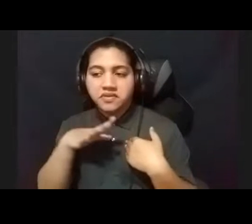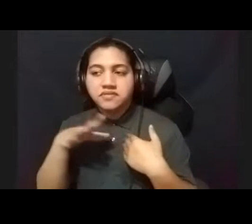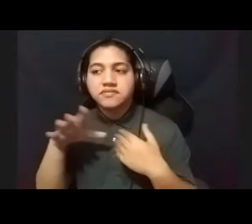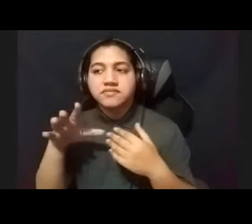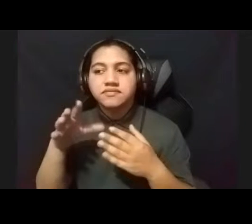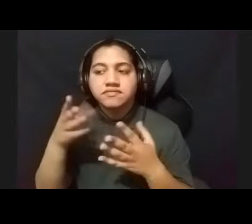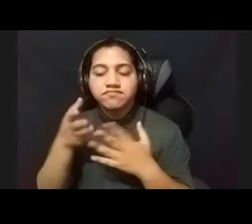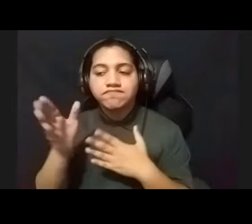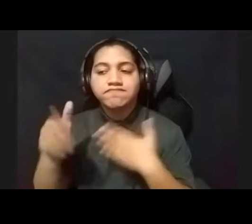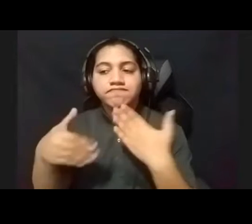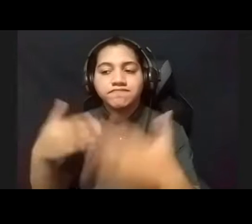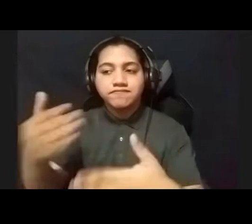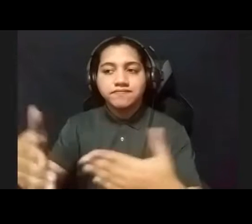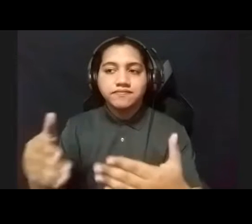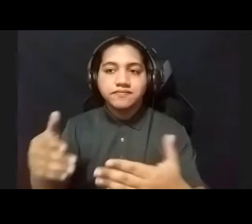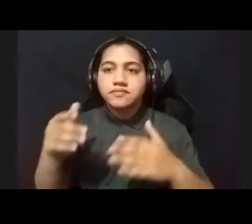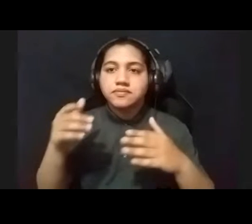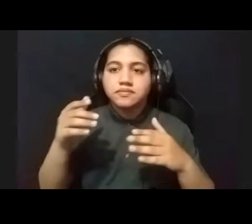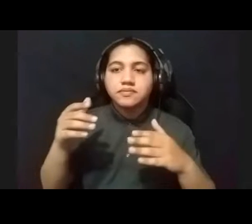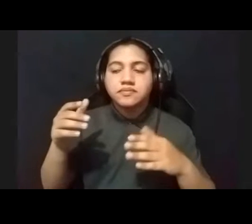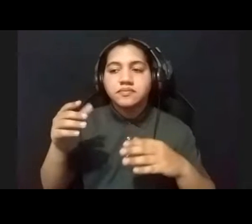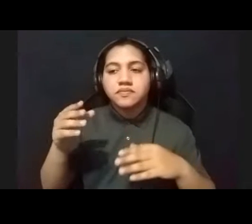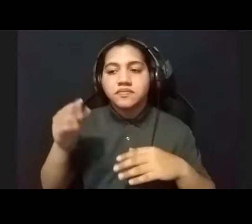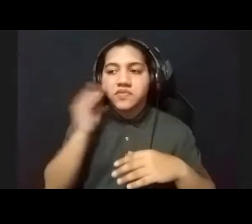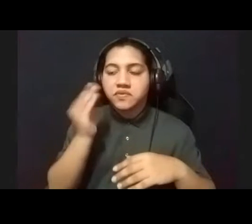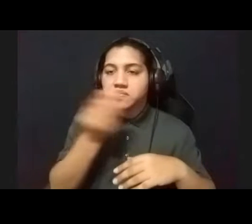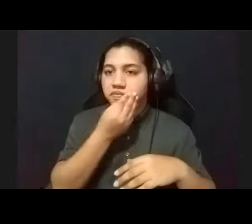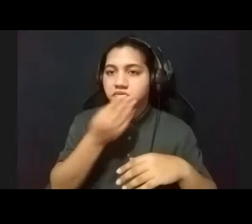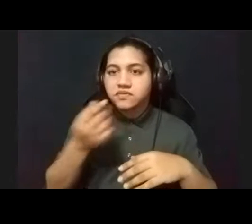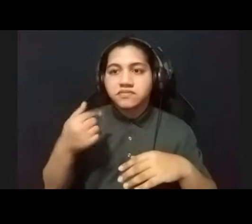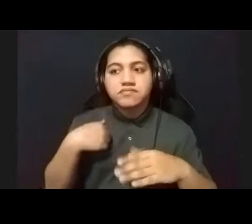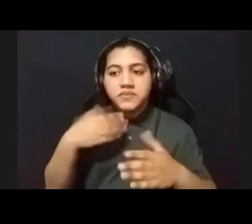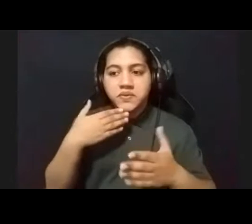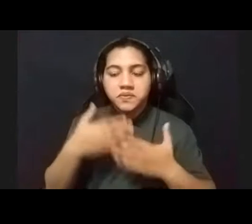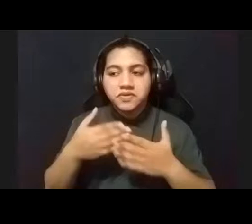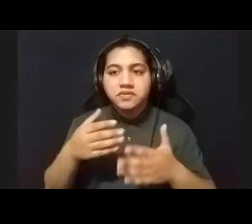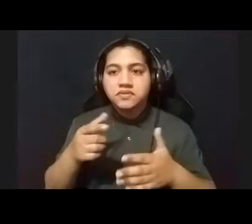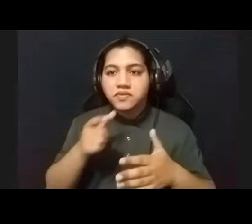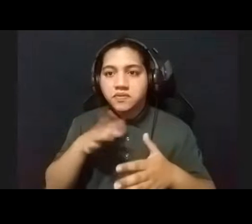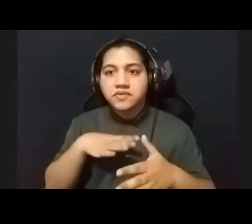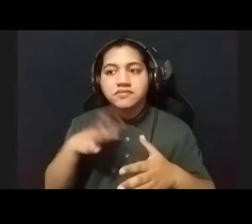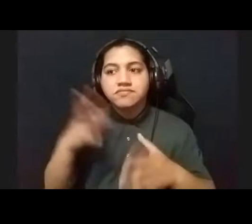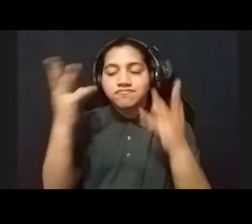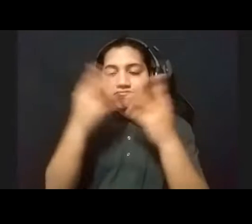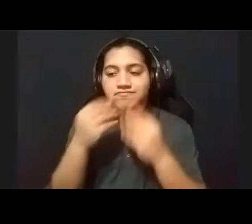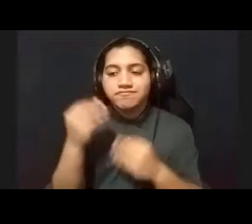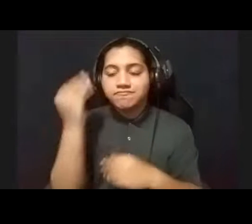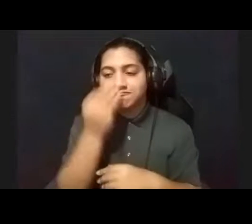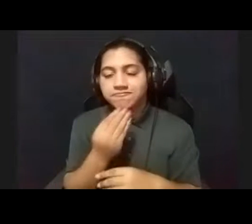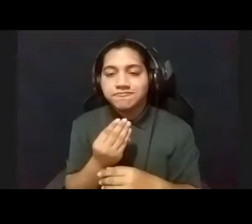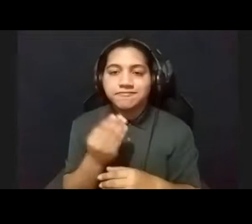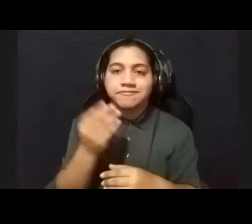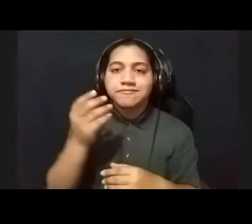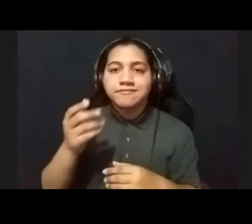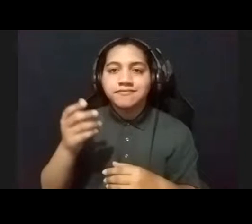los años. Heredamos el polvo y a mí me parece muy bien que una mujer se quiera ver bien.